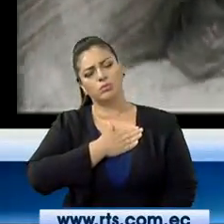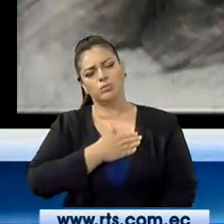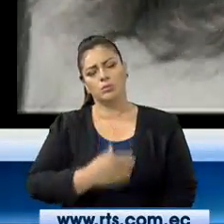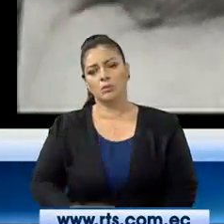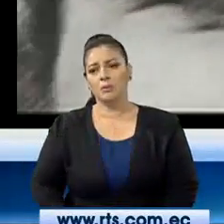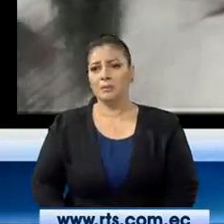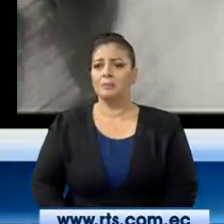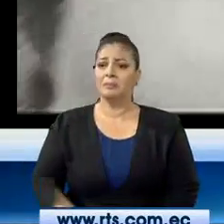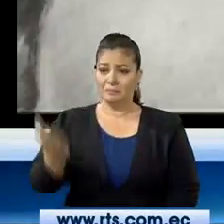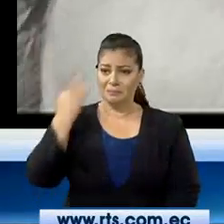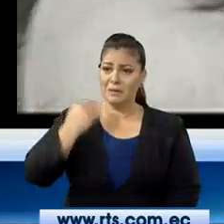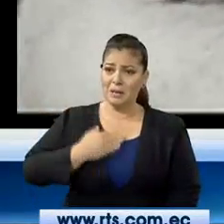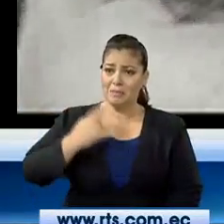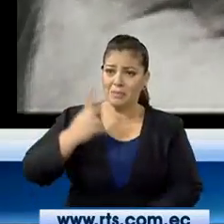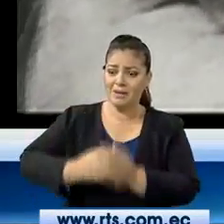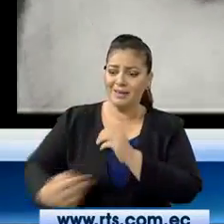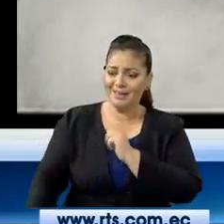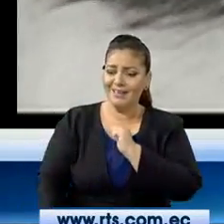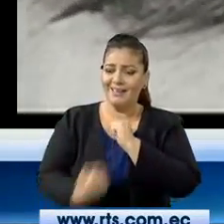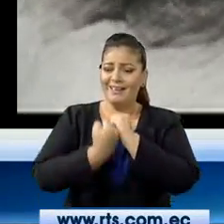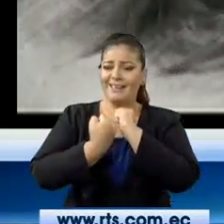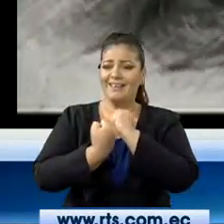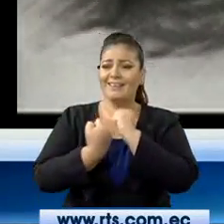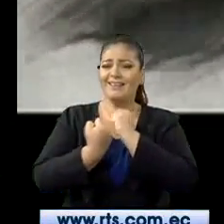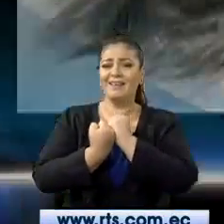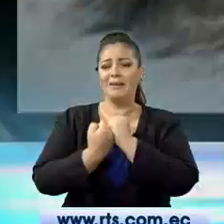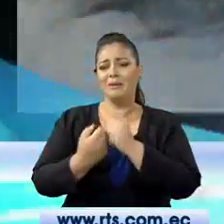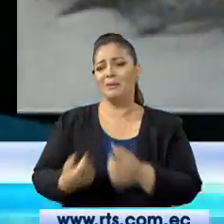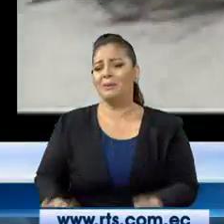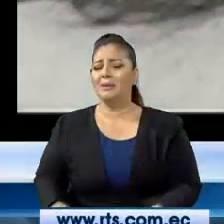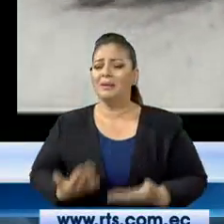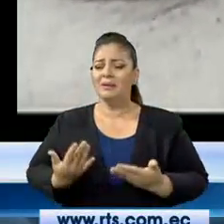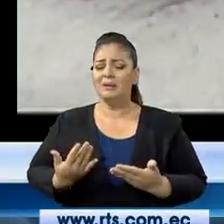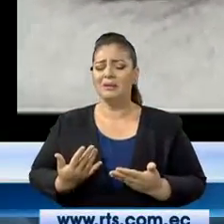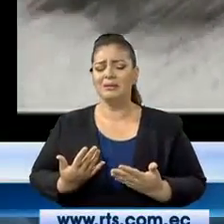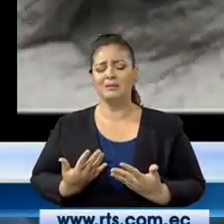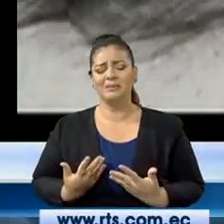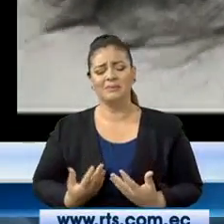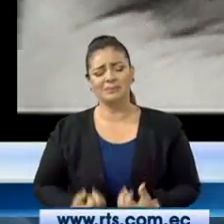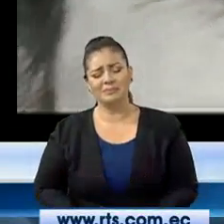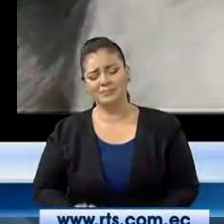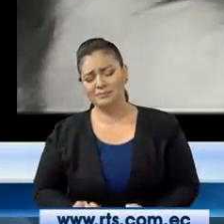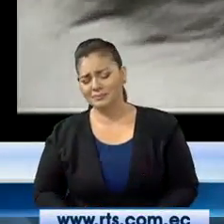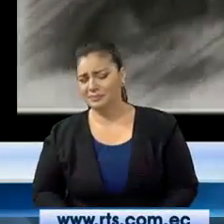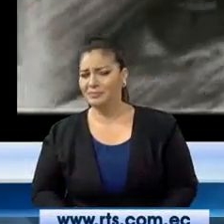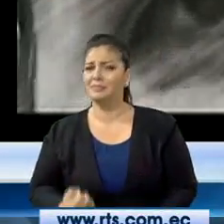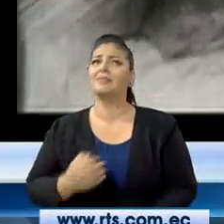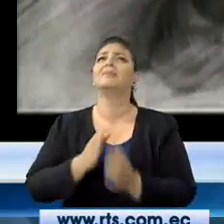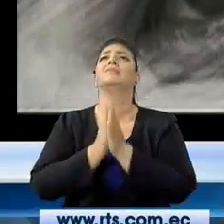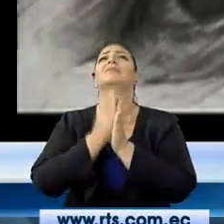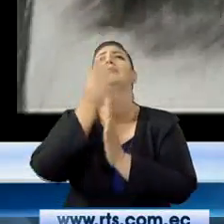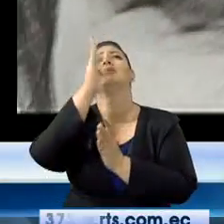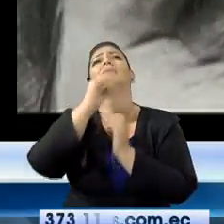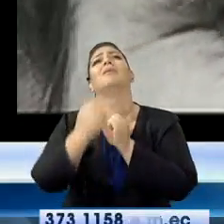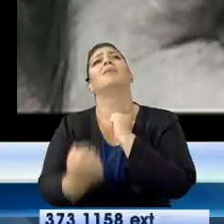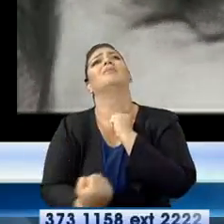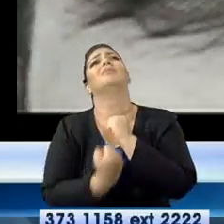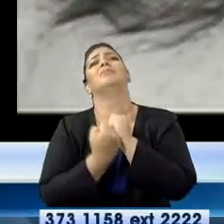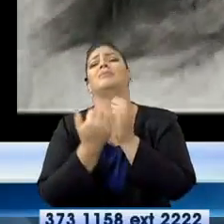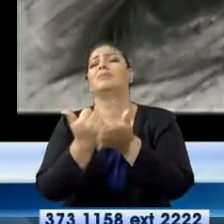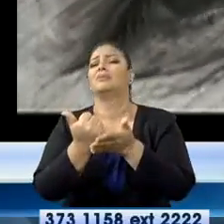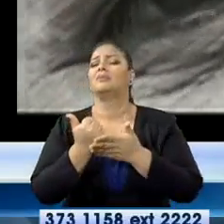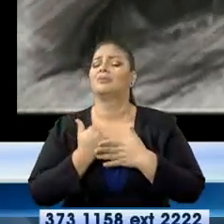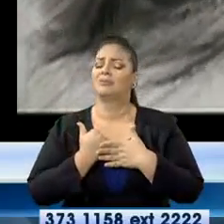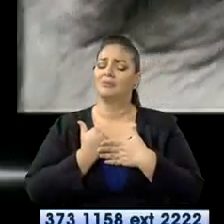me daba valor y fuerza, ya no las tengo, pero le pido a Dios que me la dé, porque yo ya no tengo fuerza para salir